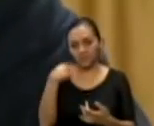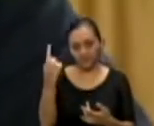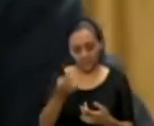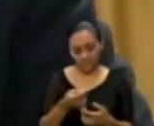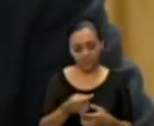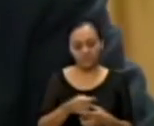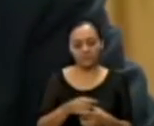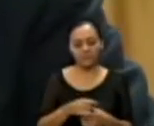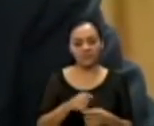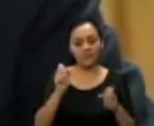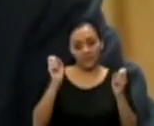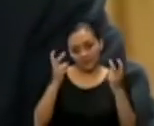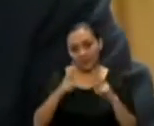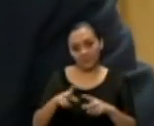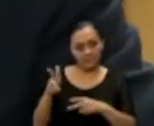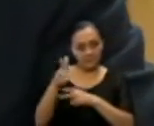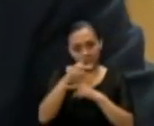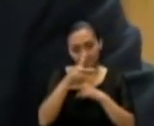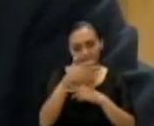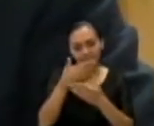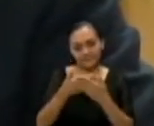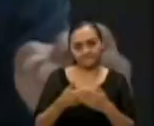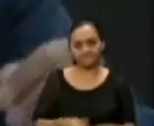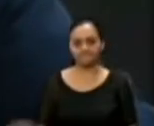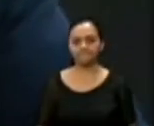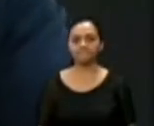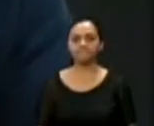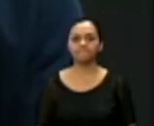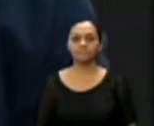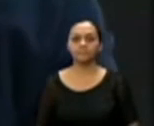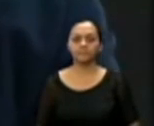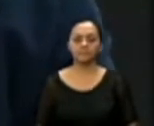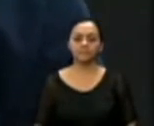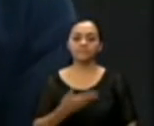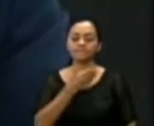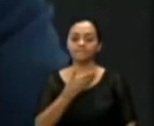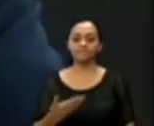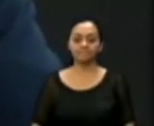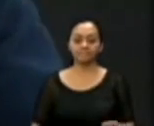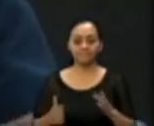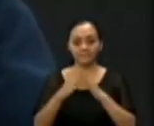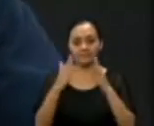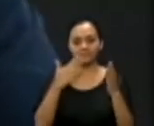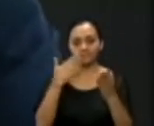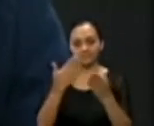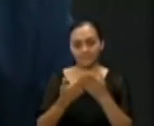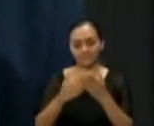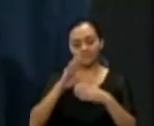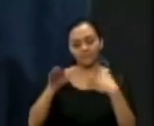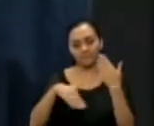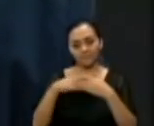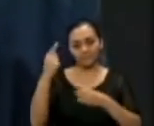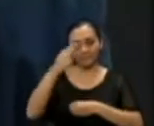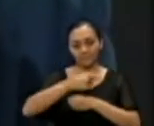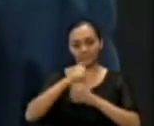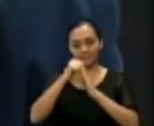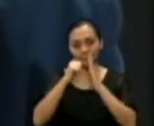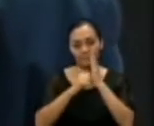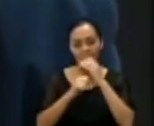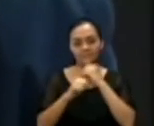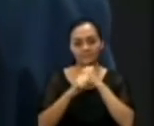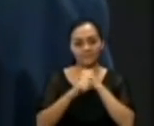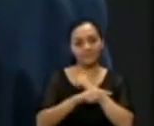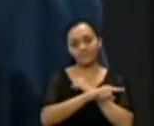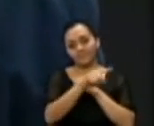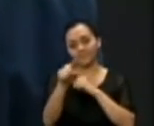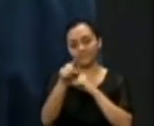por dar cobertura a este conversatorio presidente muchísimas gracias por habernos participado sobre trabajo y ahora si vamos a la ronda de preguntas